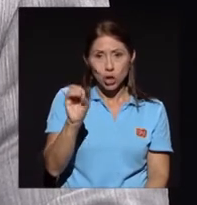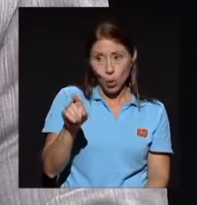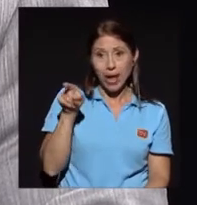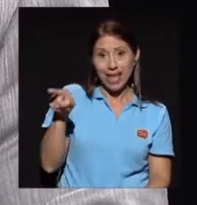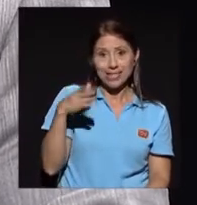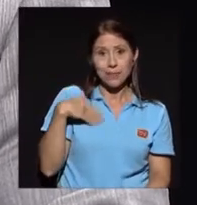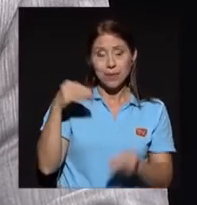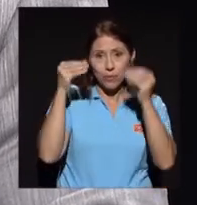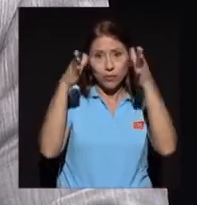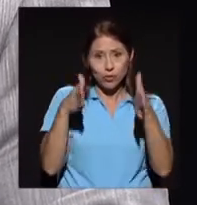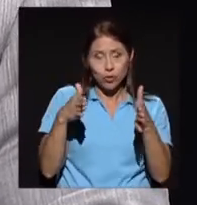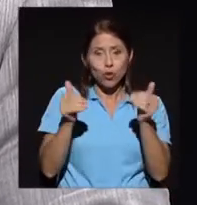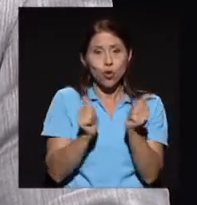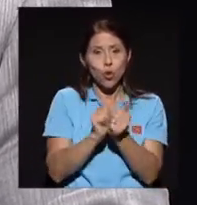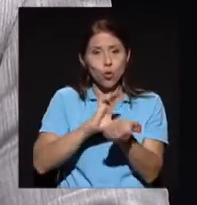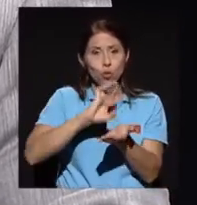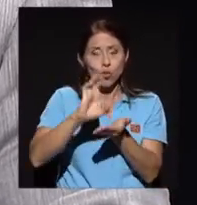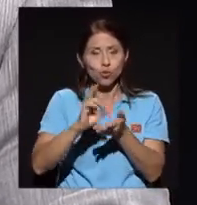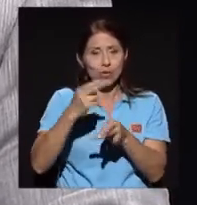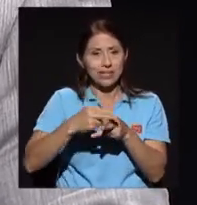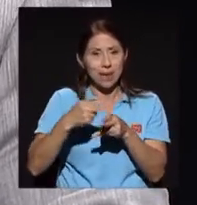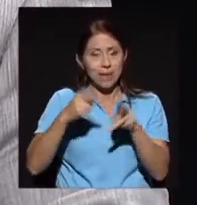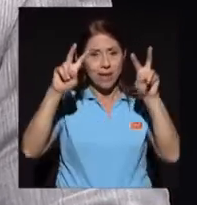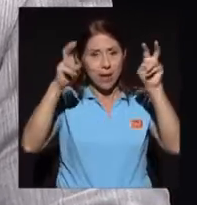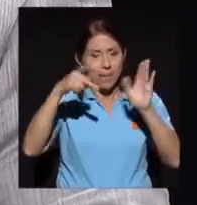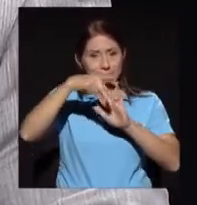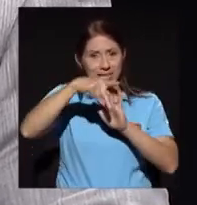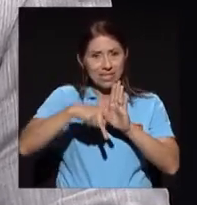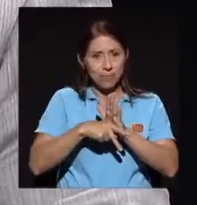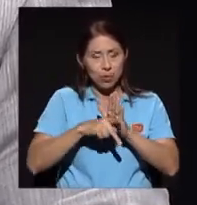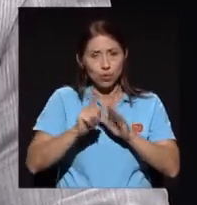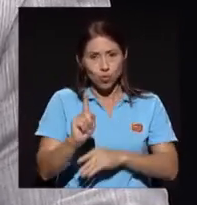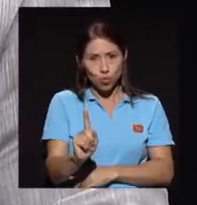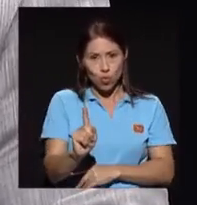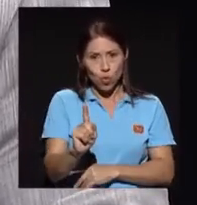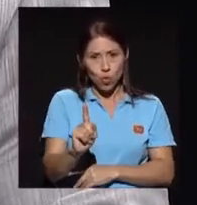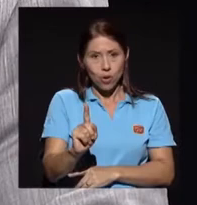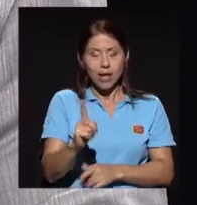mi principios 1, y que sembró en mí una semilla